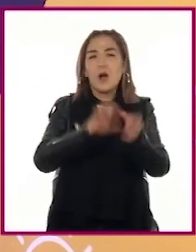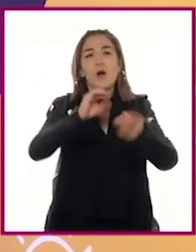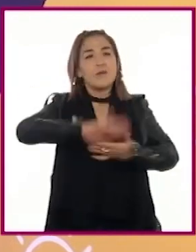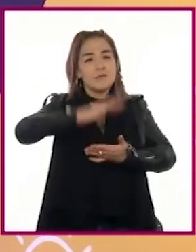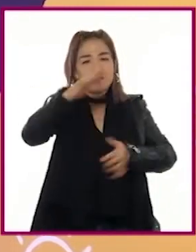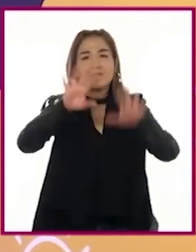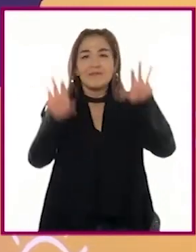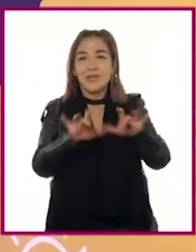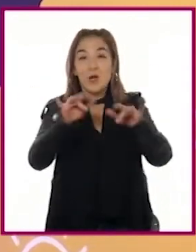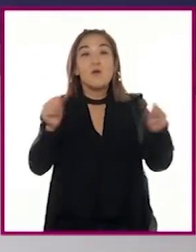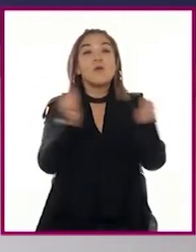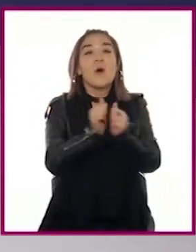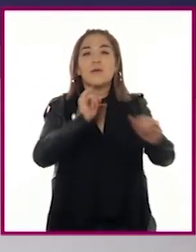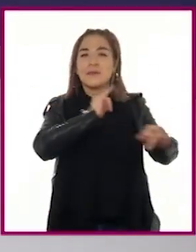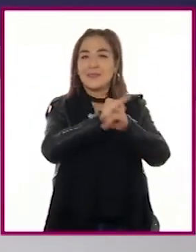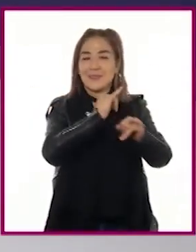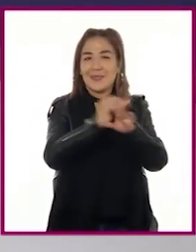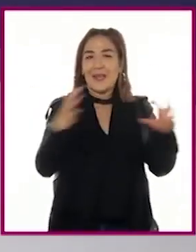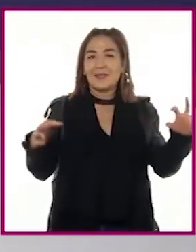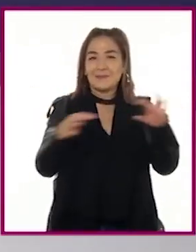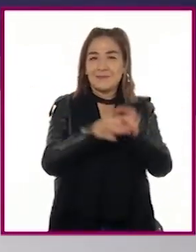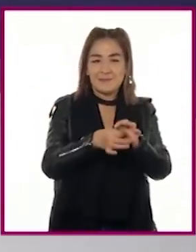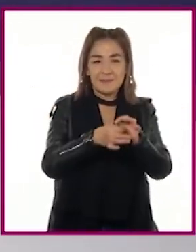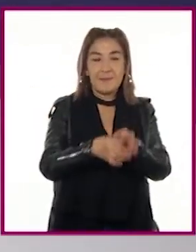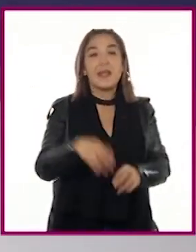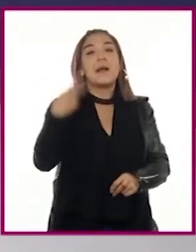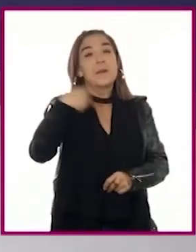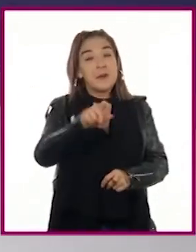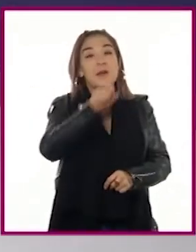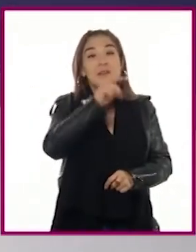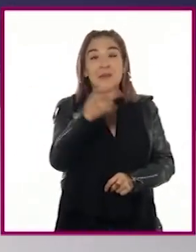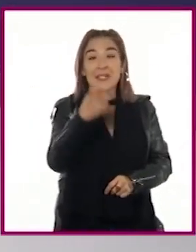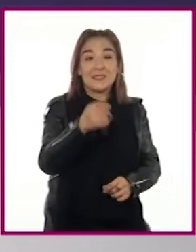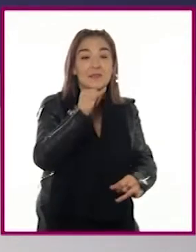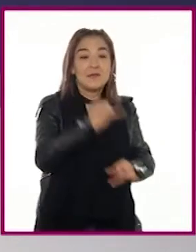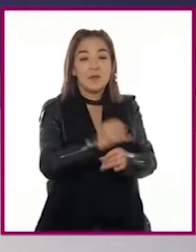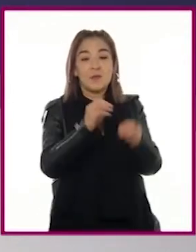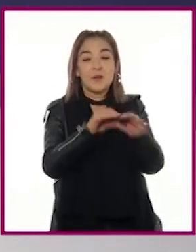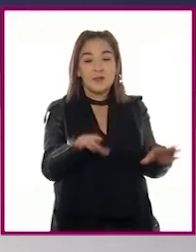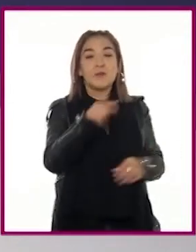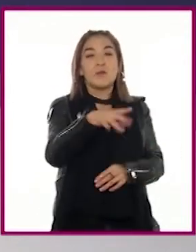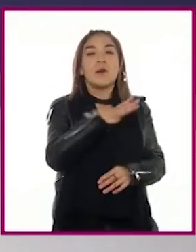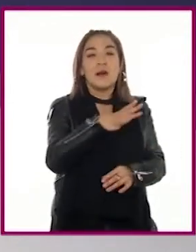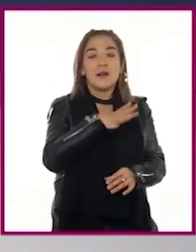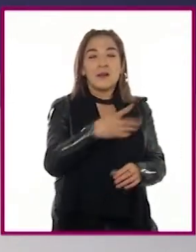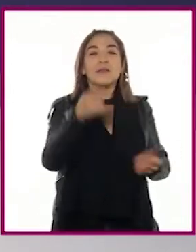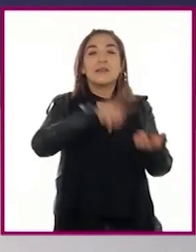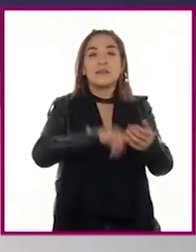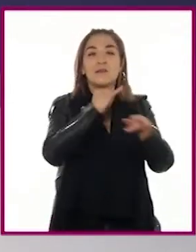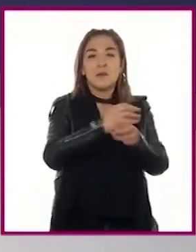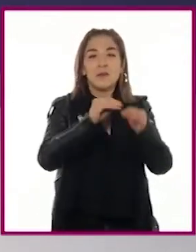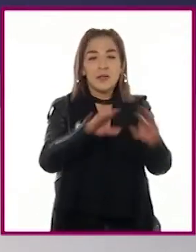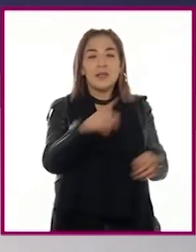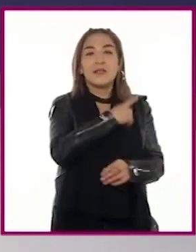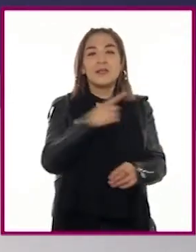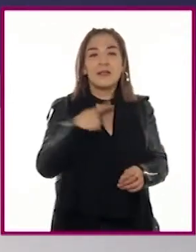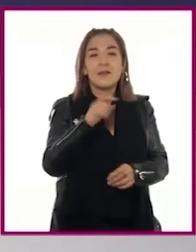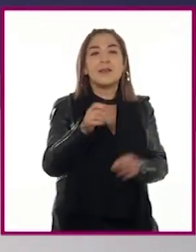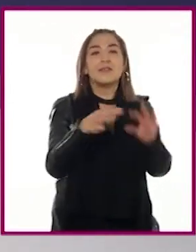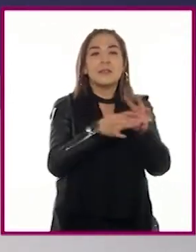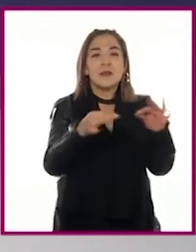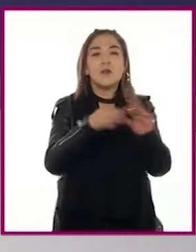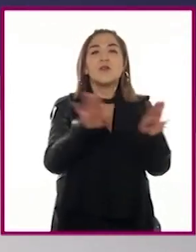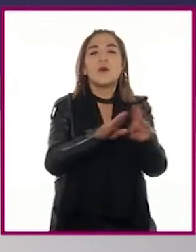una conexión a Internet. Sin embargo, la información a la que se tiene acceso debe cobrar sentido para incorporarse a